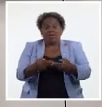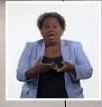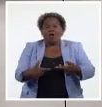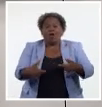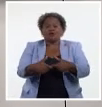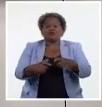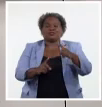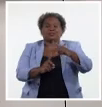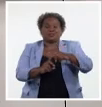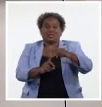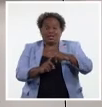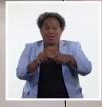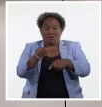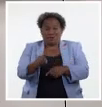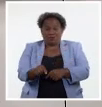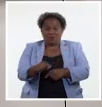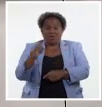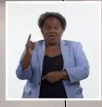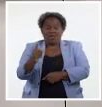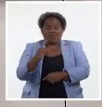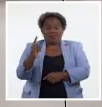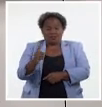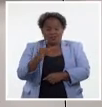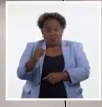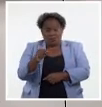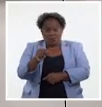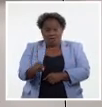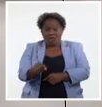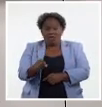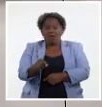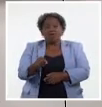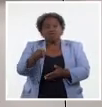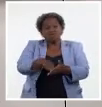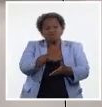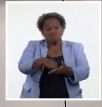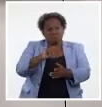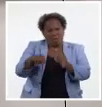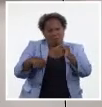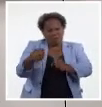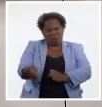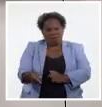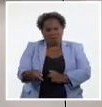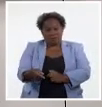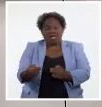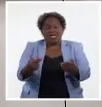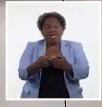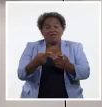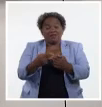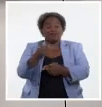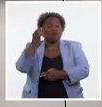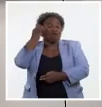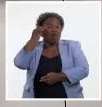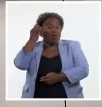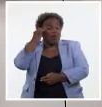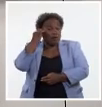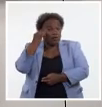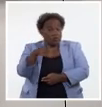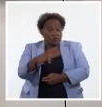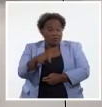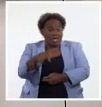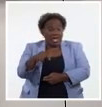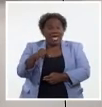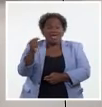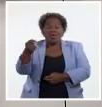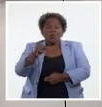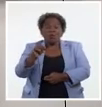técnico del Nacional Absoluto a ritmo clásico, previsto a comenzar mañana jueves. El torneo femenino, por su parte, en la modalidad relámpago, está previsto para